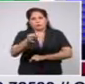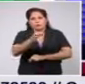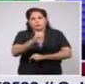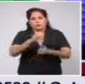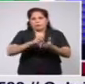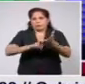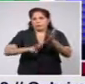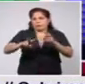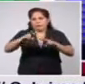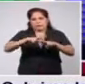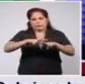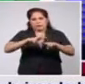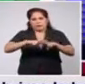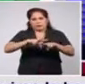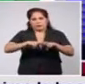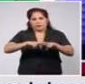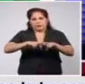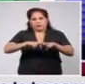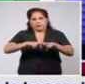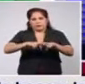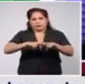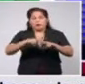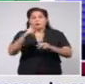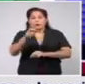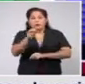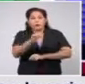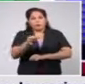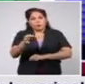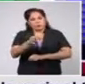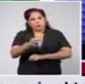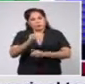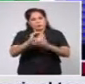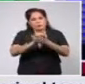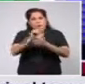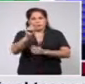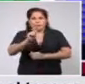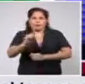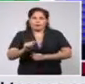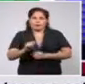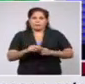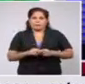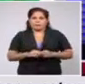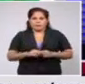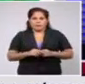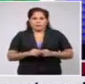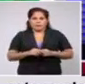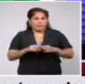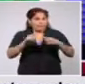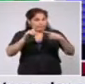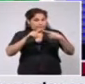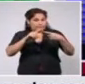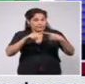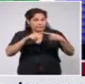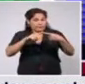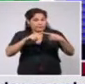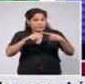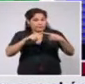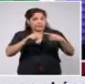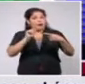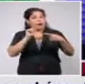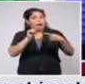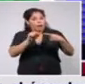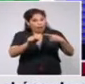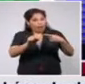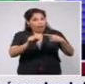de La Habana y 1 del municipio de Mayabeque. En primer lugar, que había estado